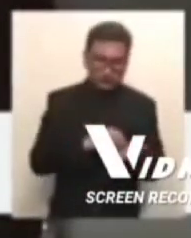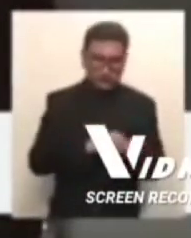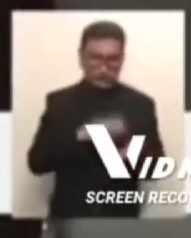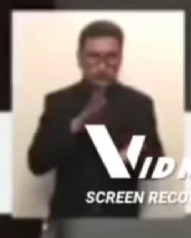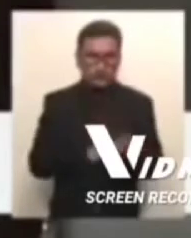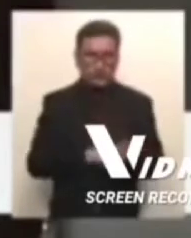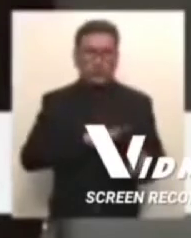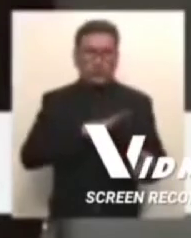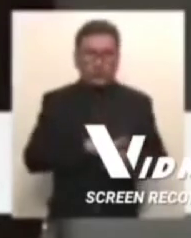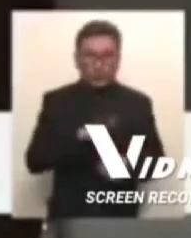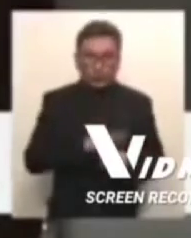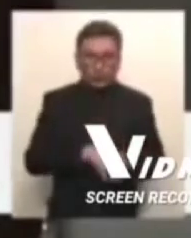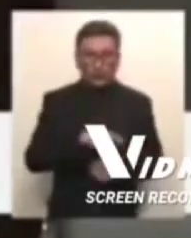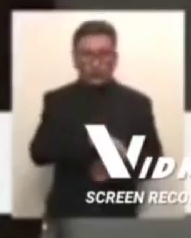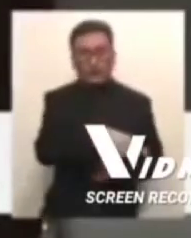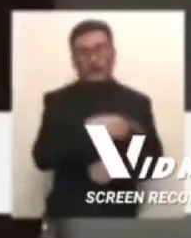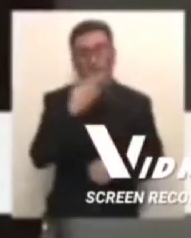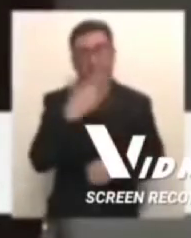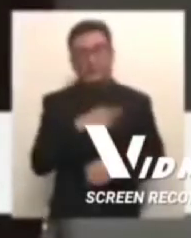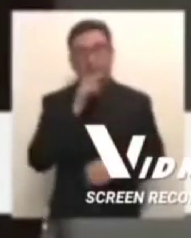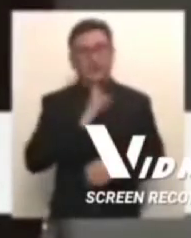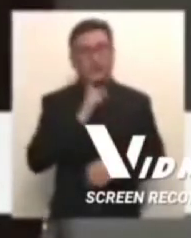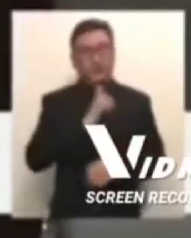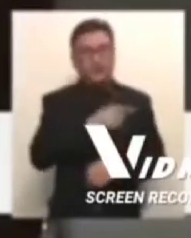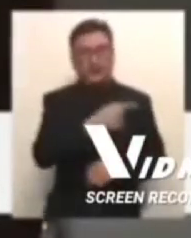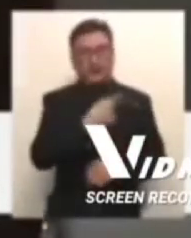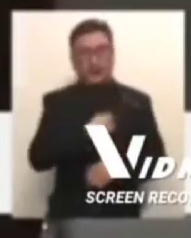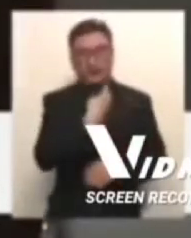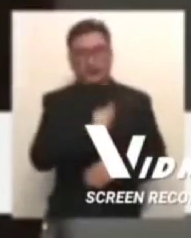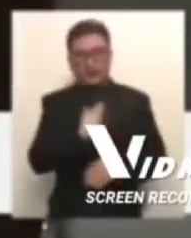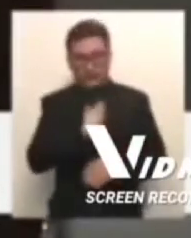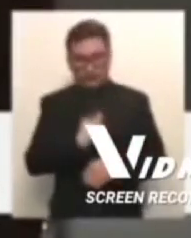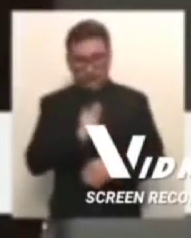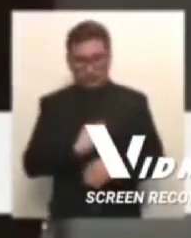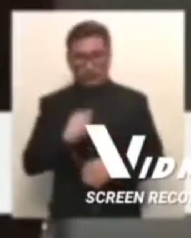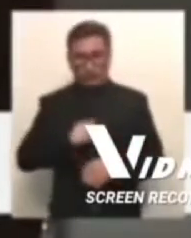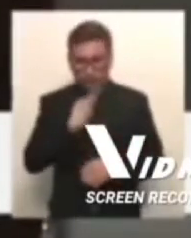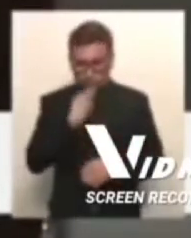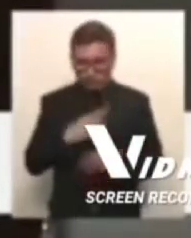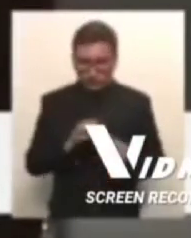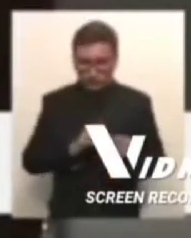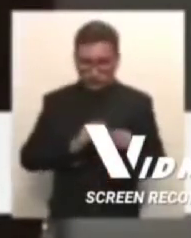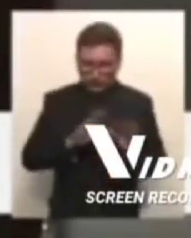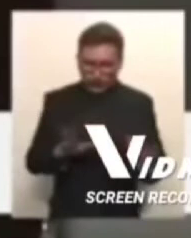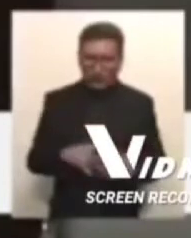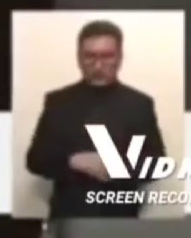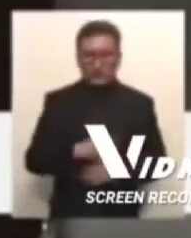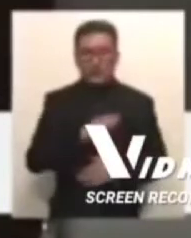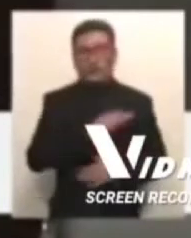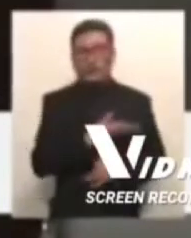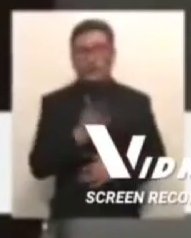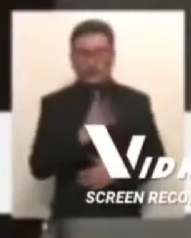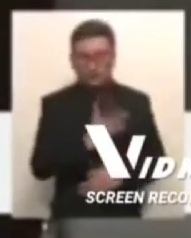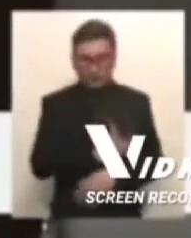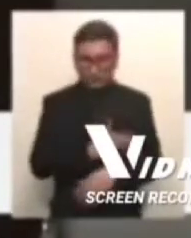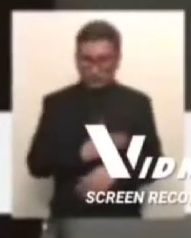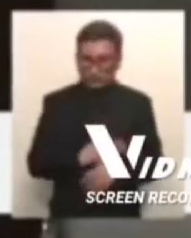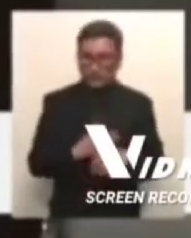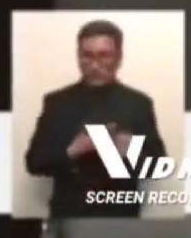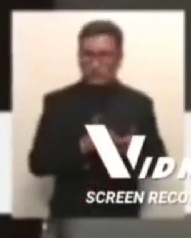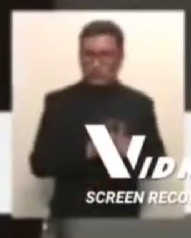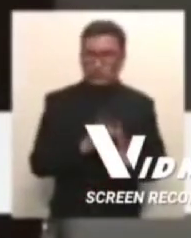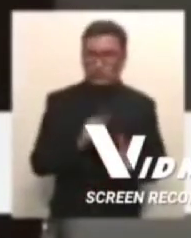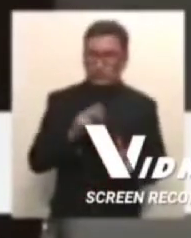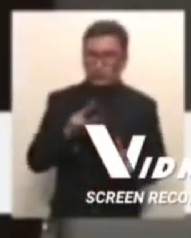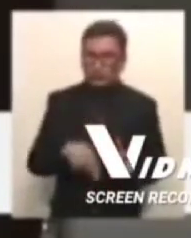las alusiones que la diputada hizo hacia mi persona. Fui muy puntual. Los compañeros de Acción